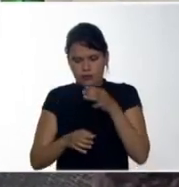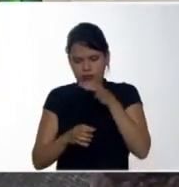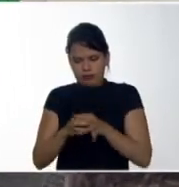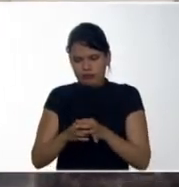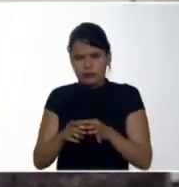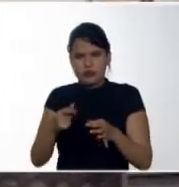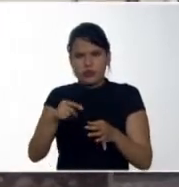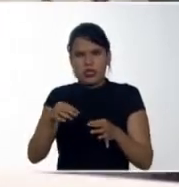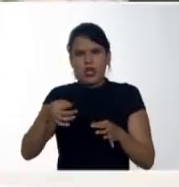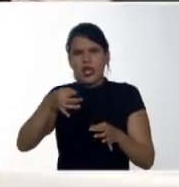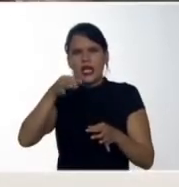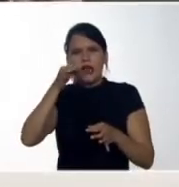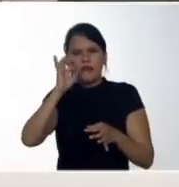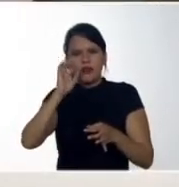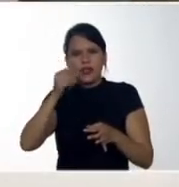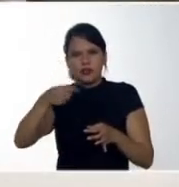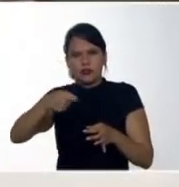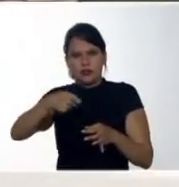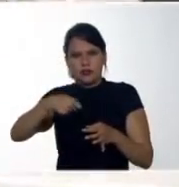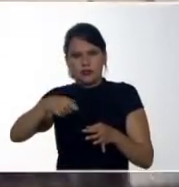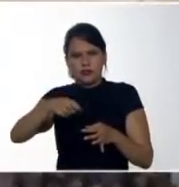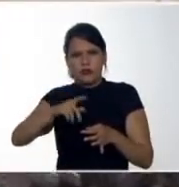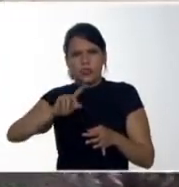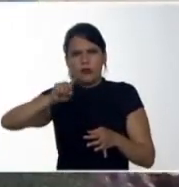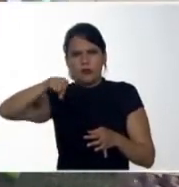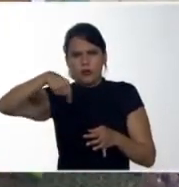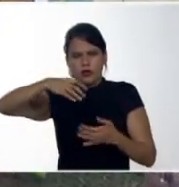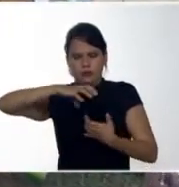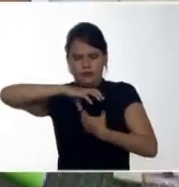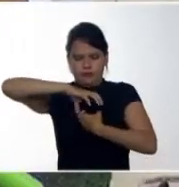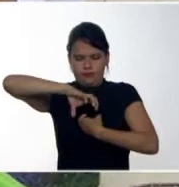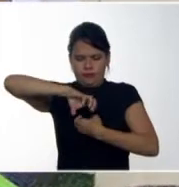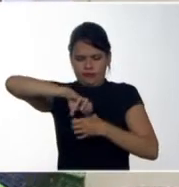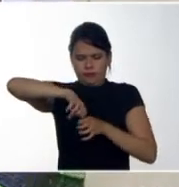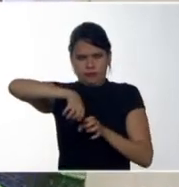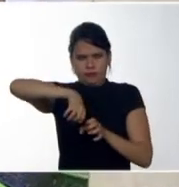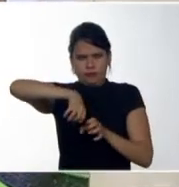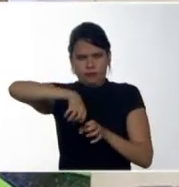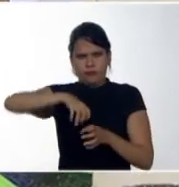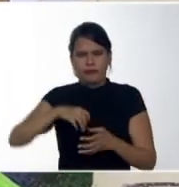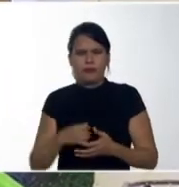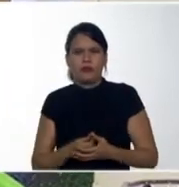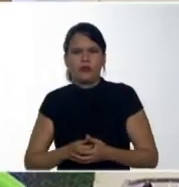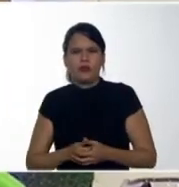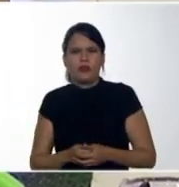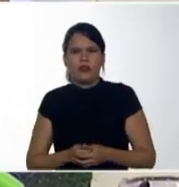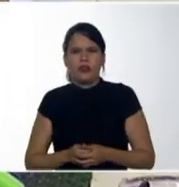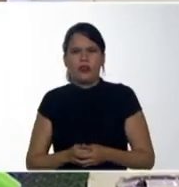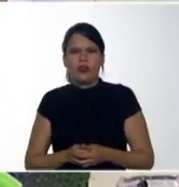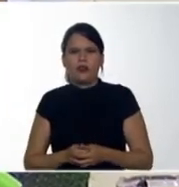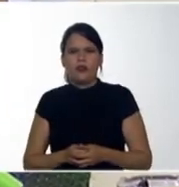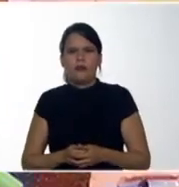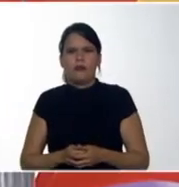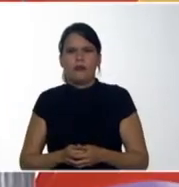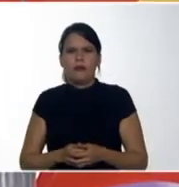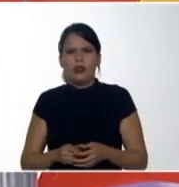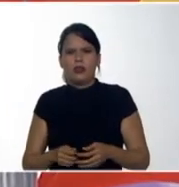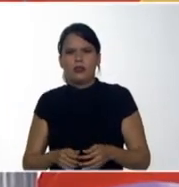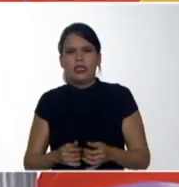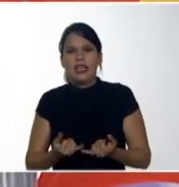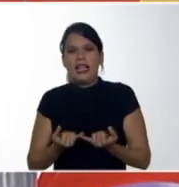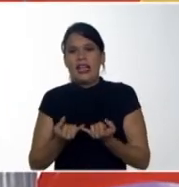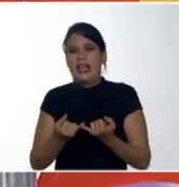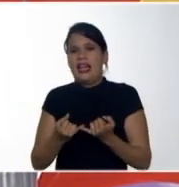café en polvo. Exacto. Luego se tapa adecuadamente para evitar que se libere el